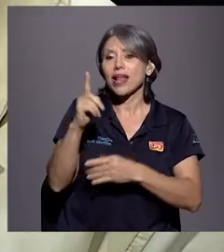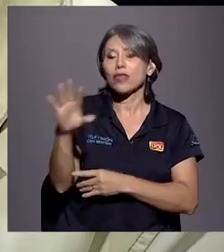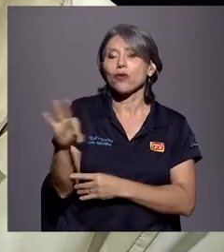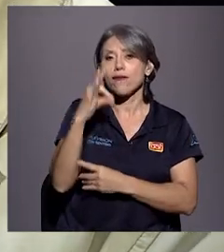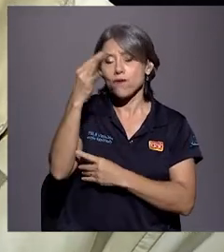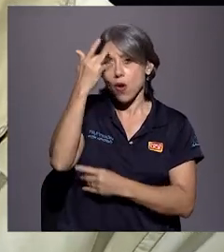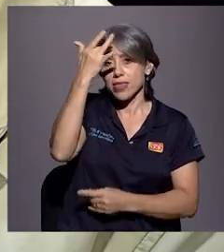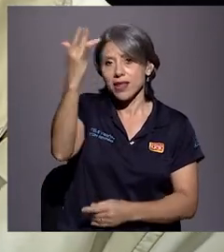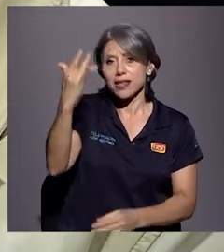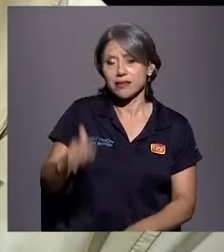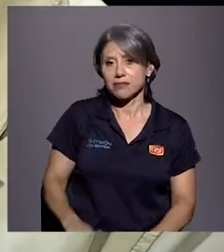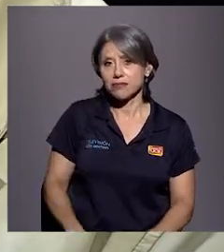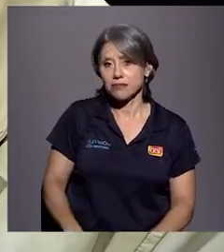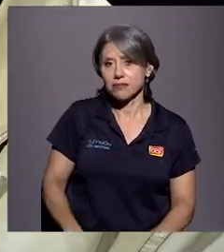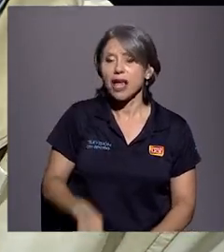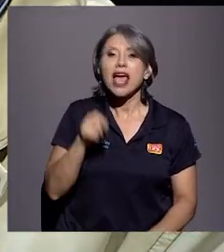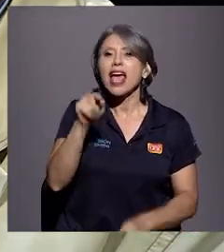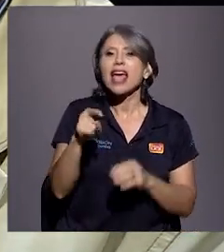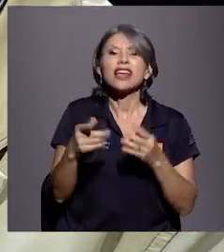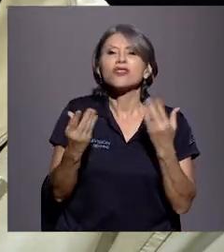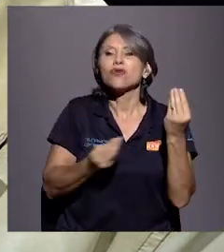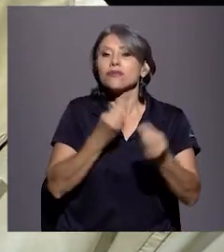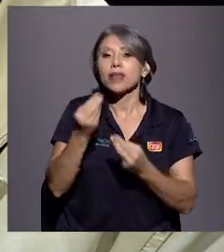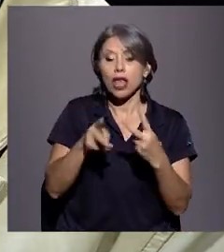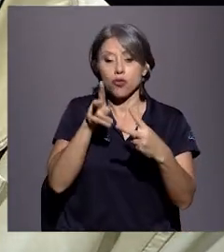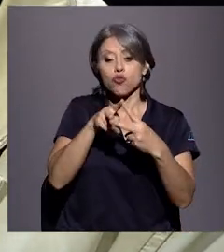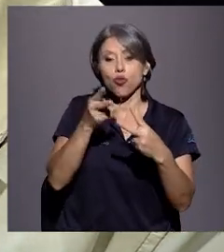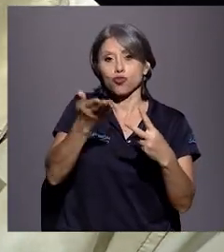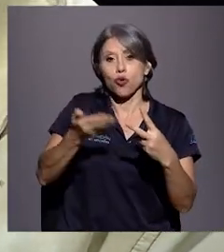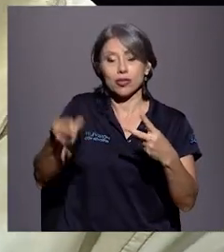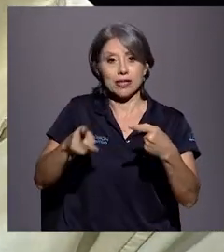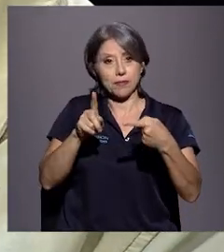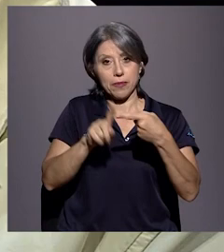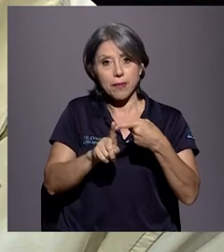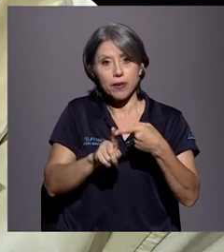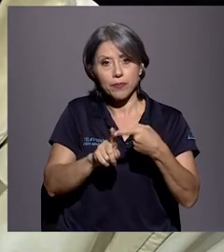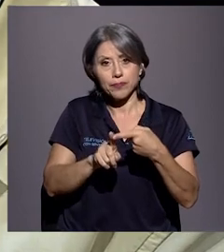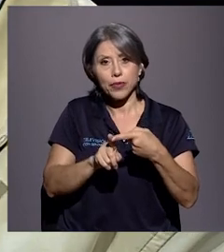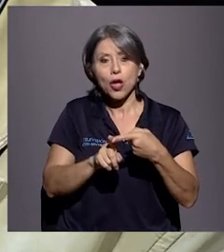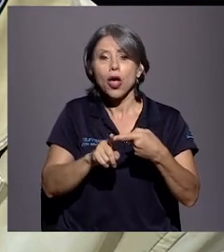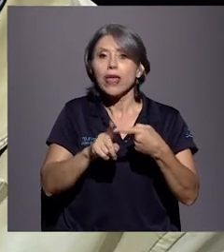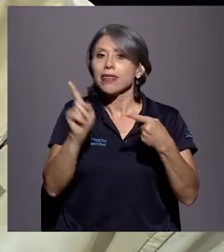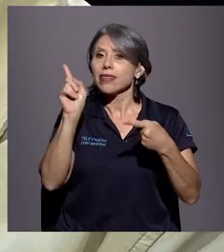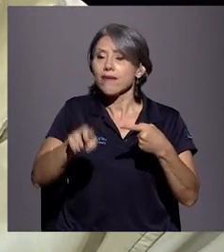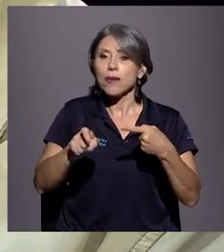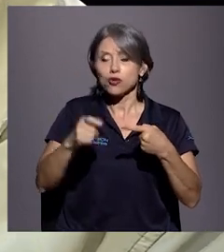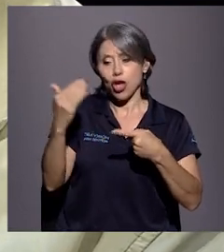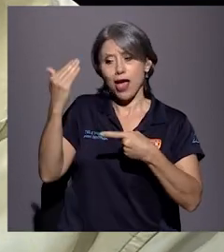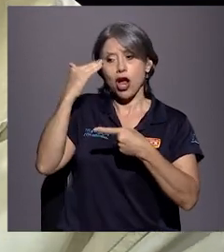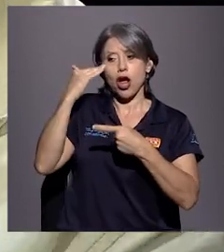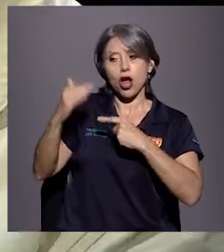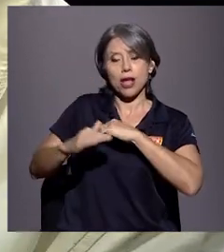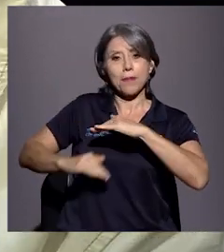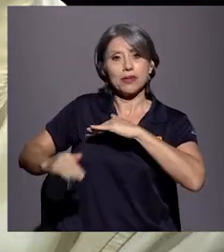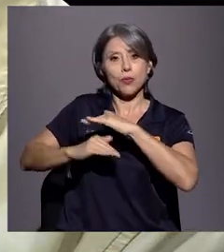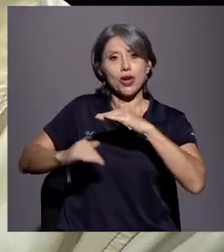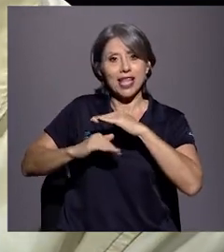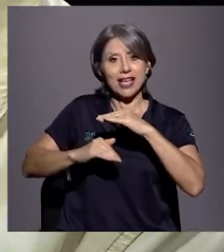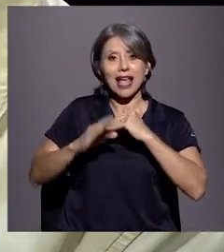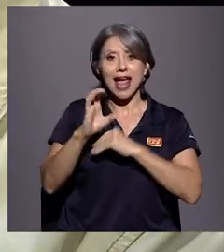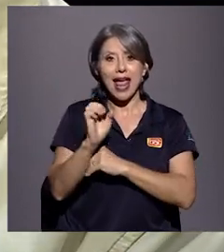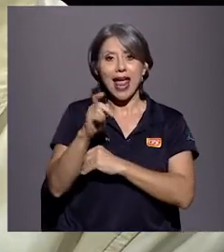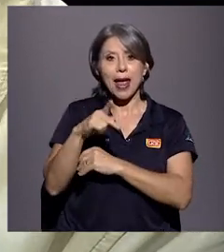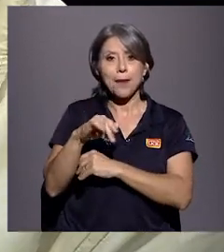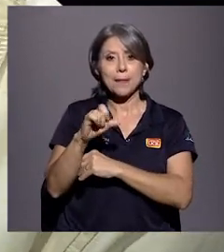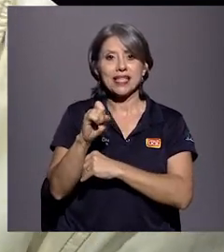manera inteligente, a mi juicio. Y eso pasa por dos cosas. Por un lado, por una ruptura epistemológica. Eso que llamamos las